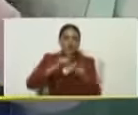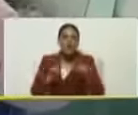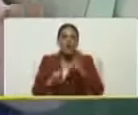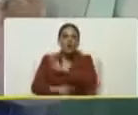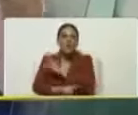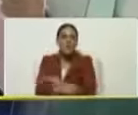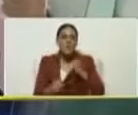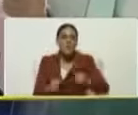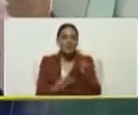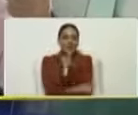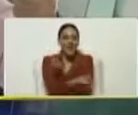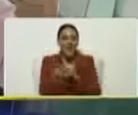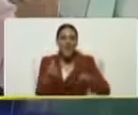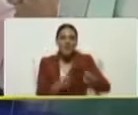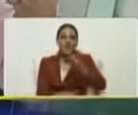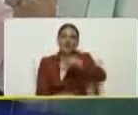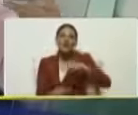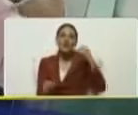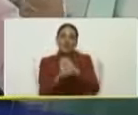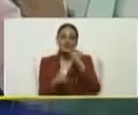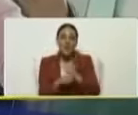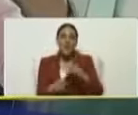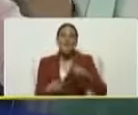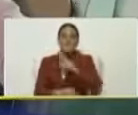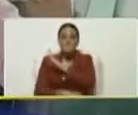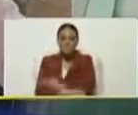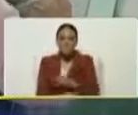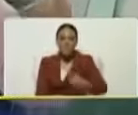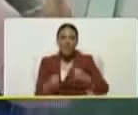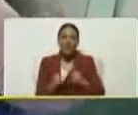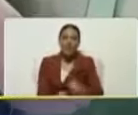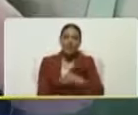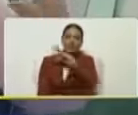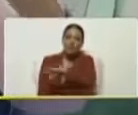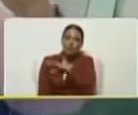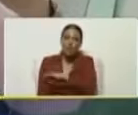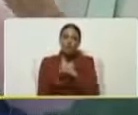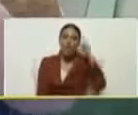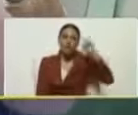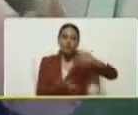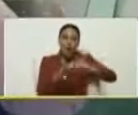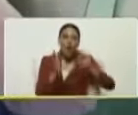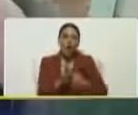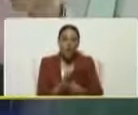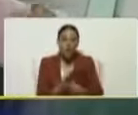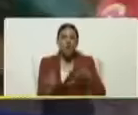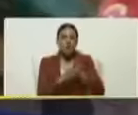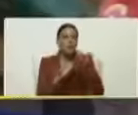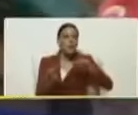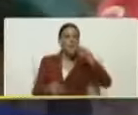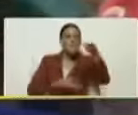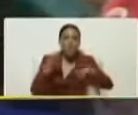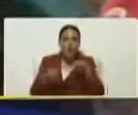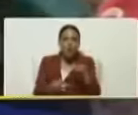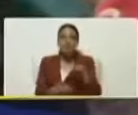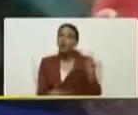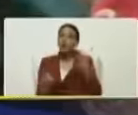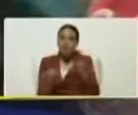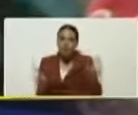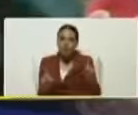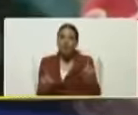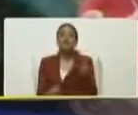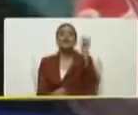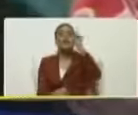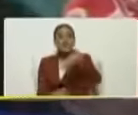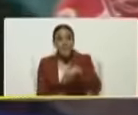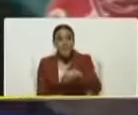también. No solo poder social, no solo poder organizativo, no solo poder político, que lo somos. Y